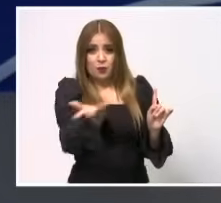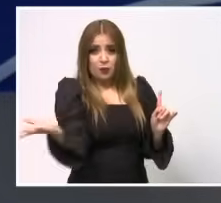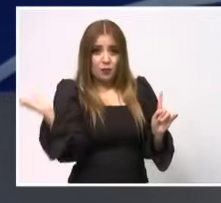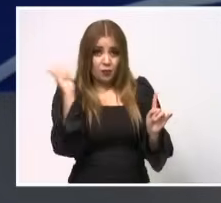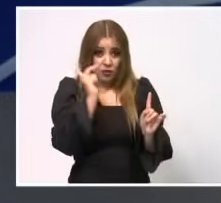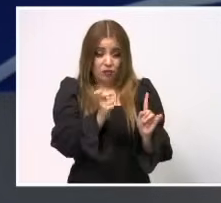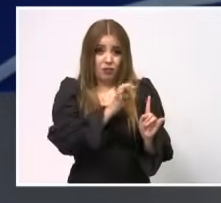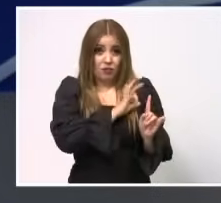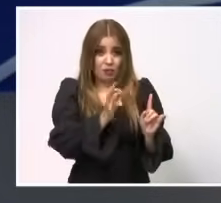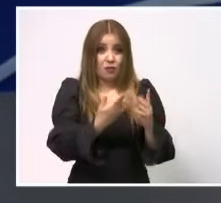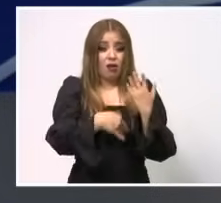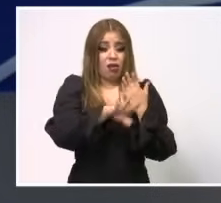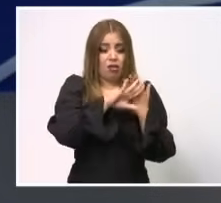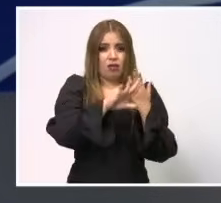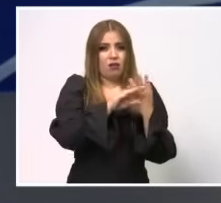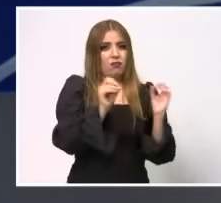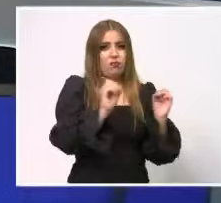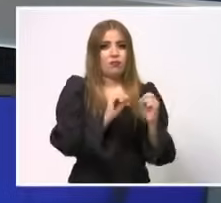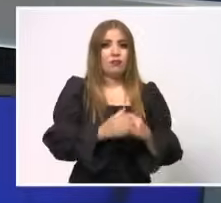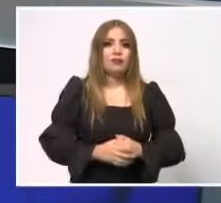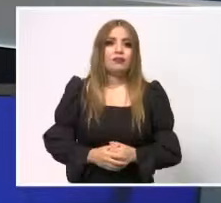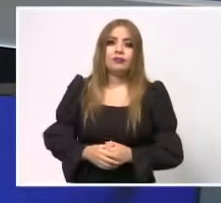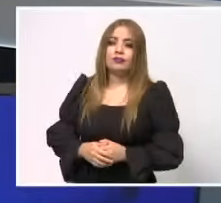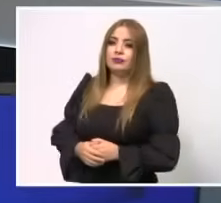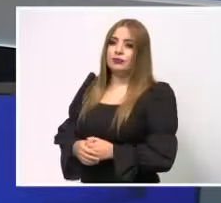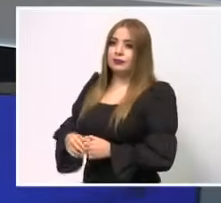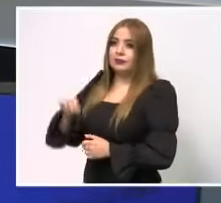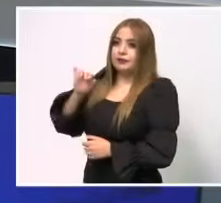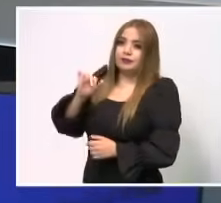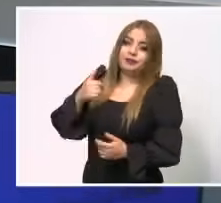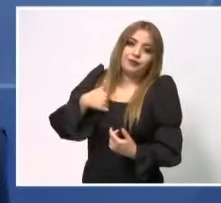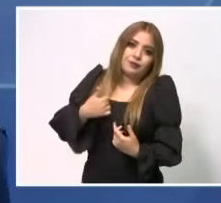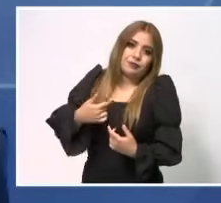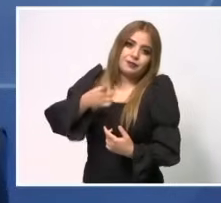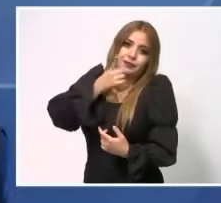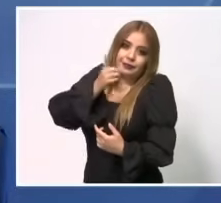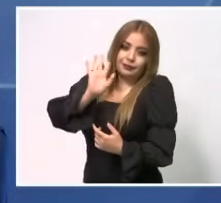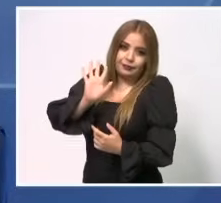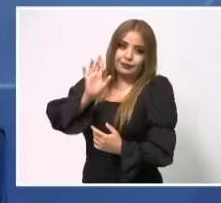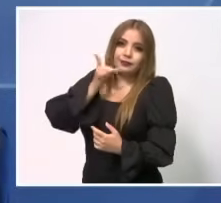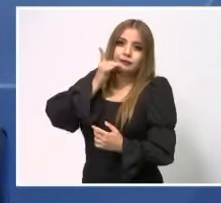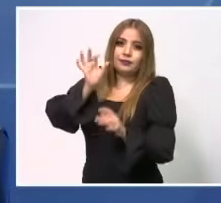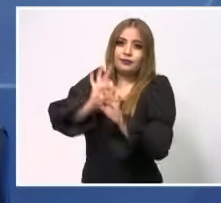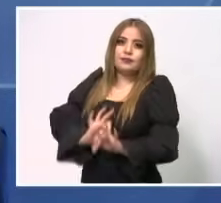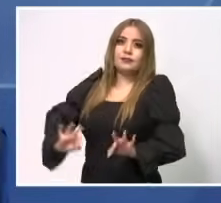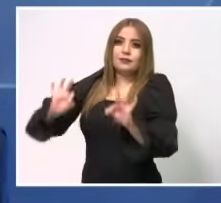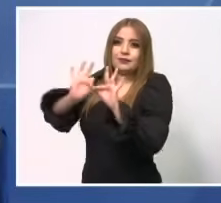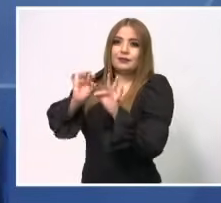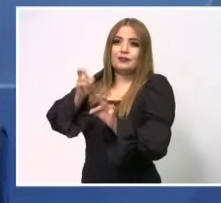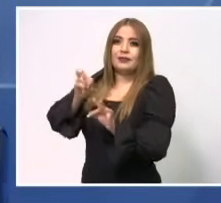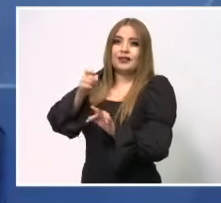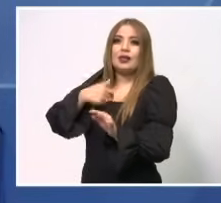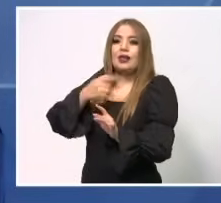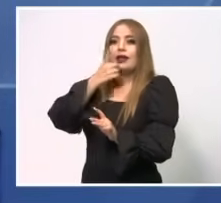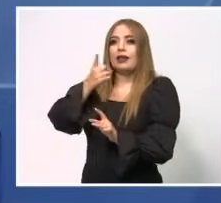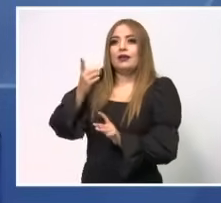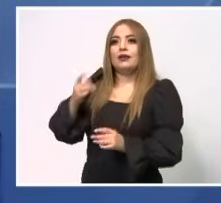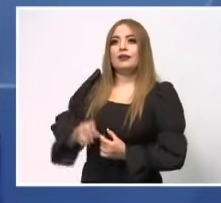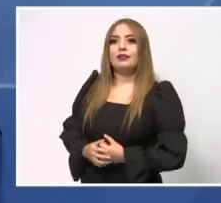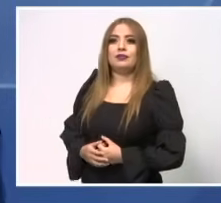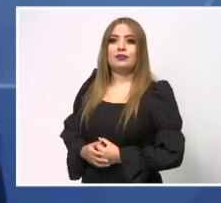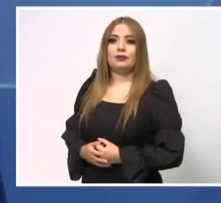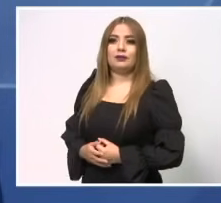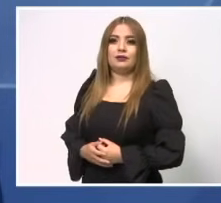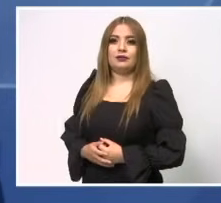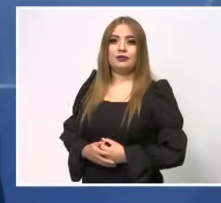ningún sentido para que exista la violencia cierto Sí digo yo Yo lo lo más importante que que destaco es sé que no es